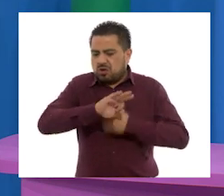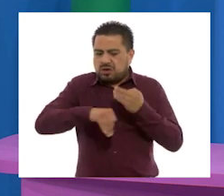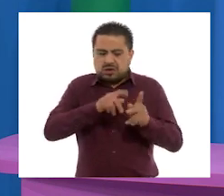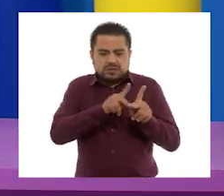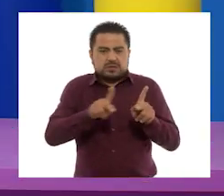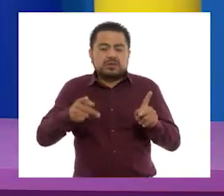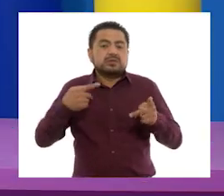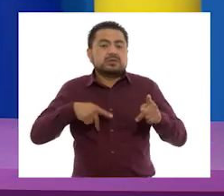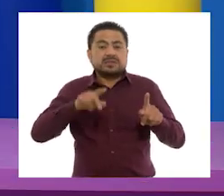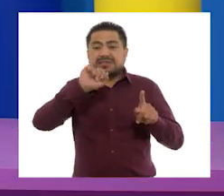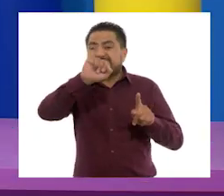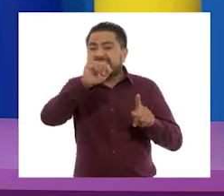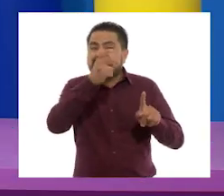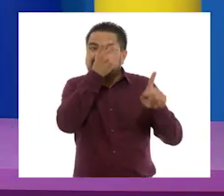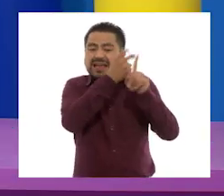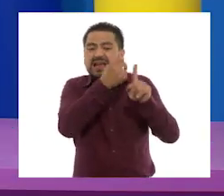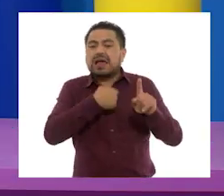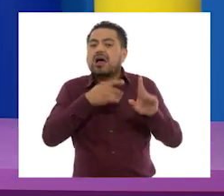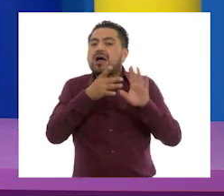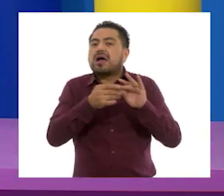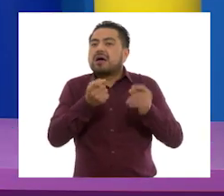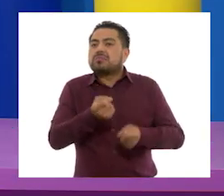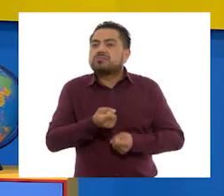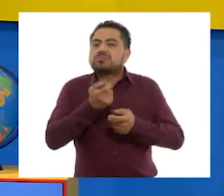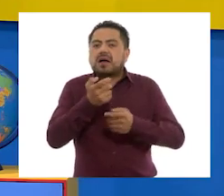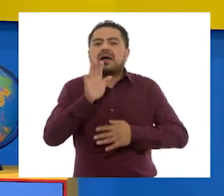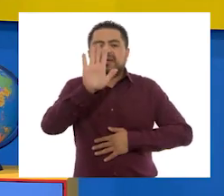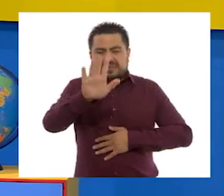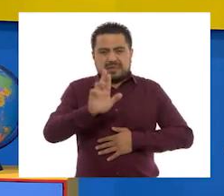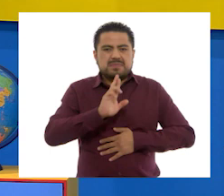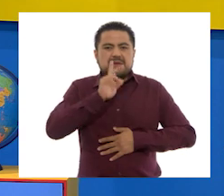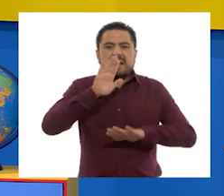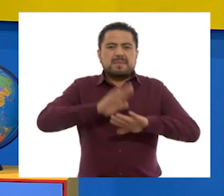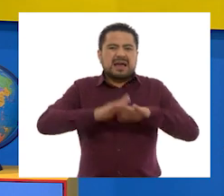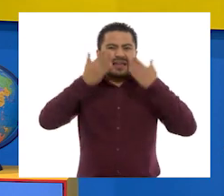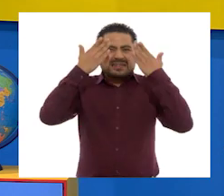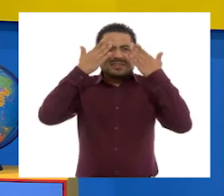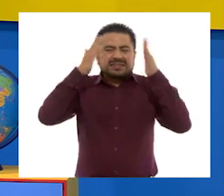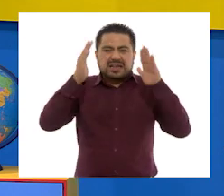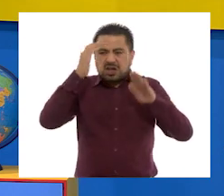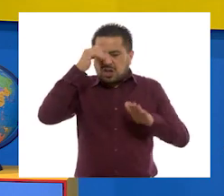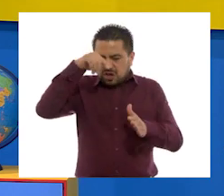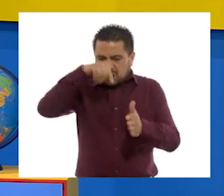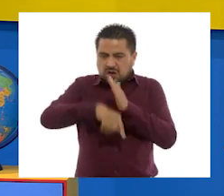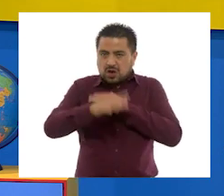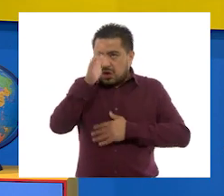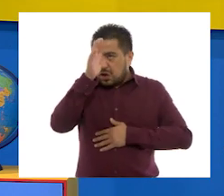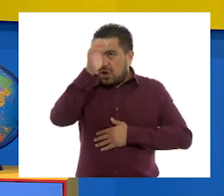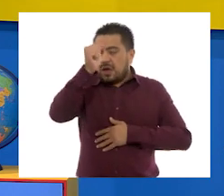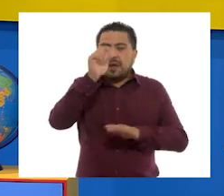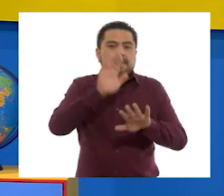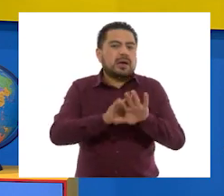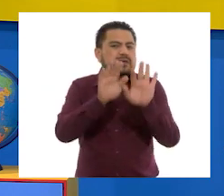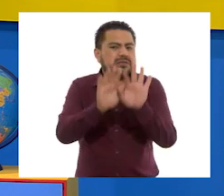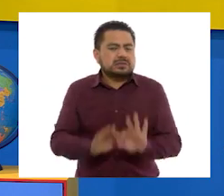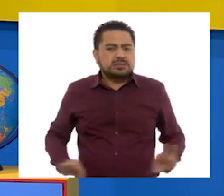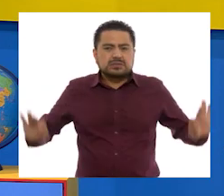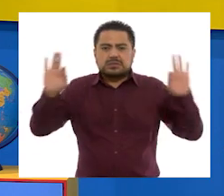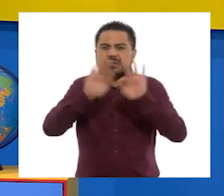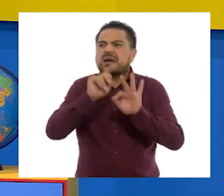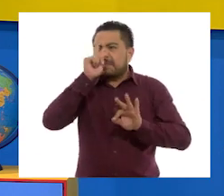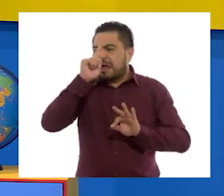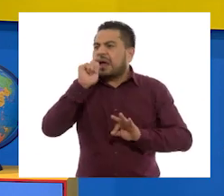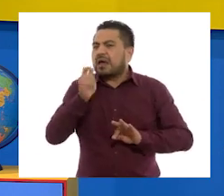Sí, eso fue lo que dije. Ah, muy bien. Mejor vamos a ampliar nuestros conocimientos sobre este concepto tan importante para nuestra